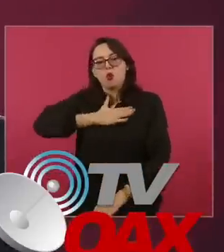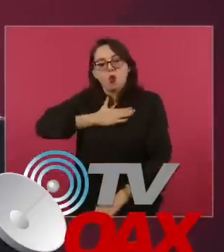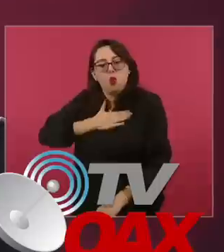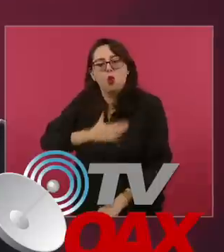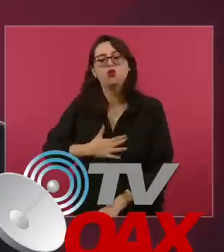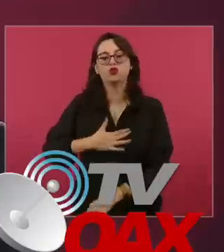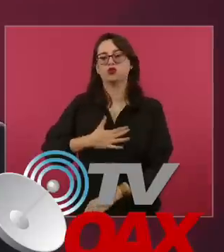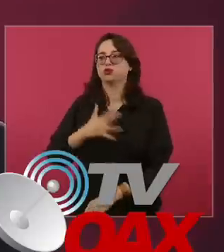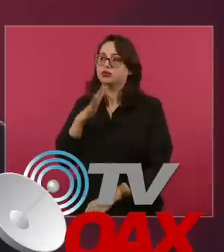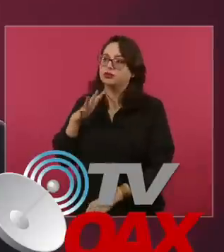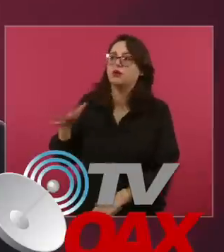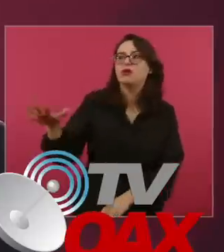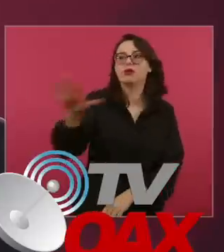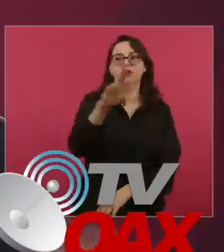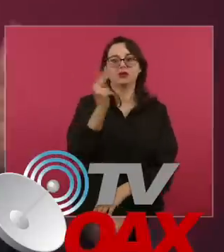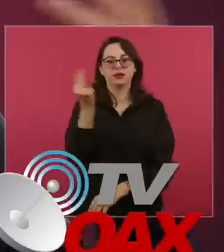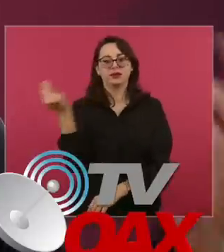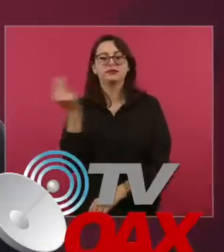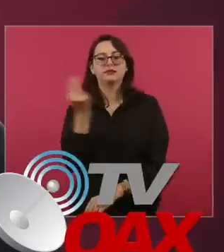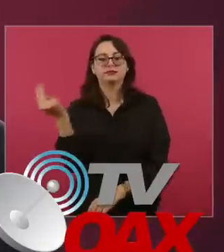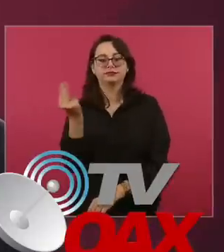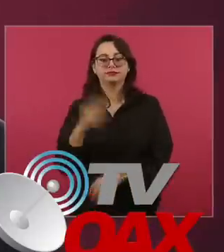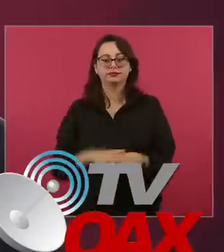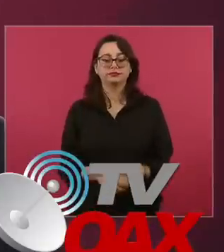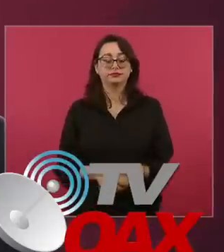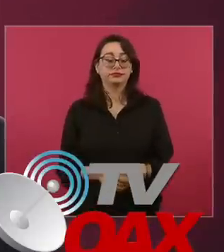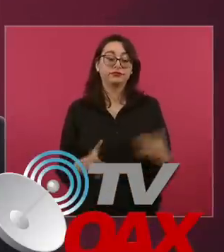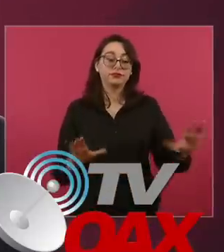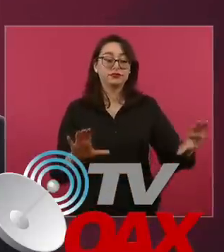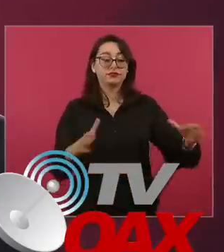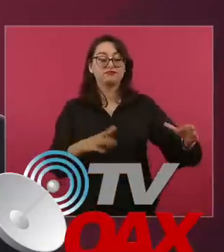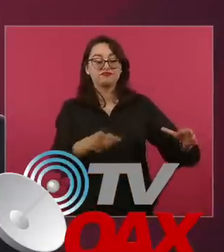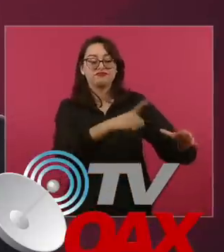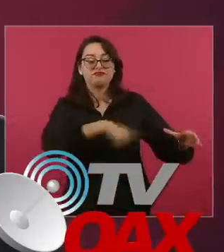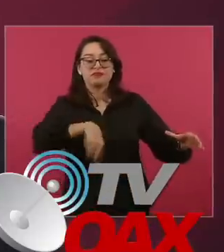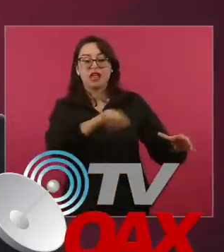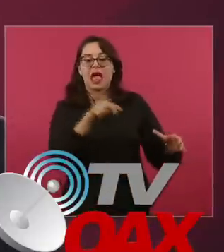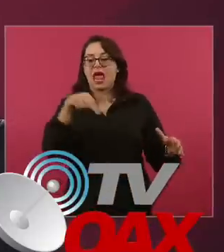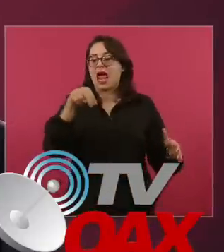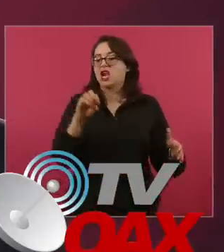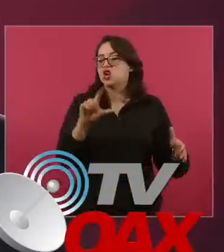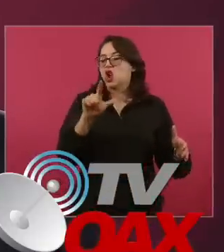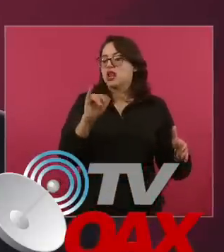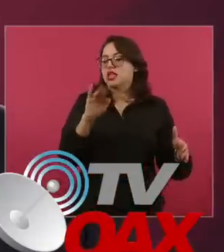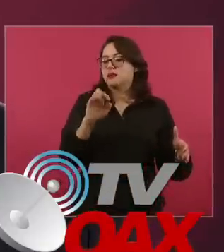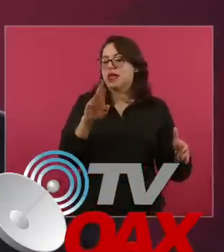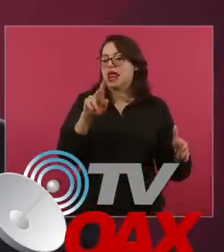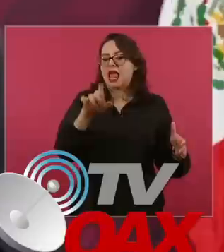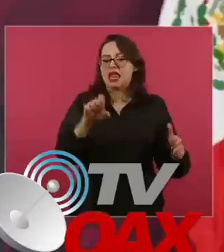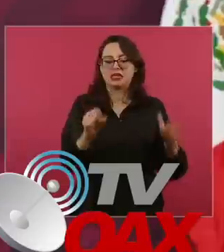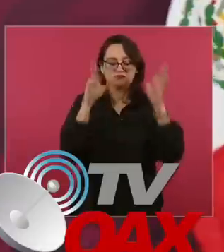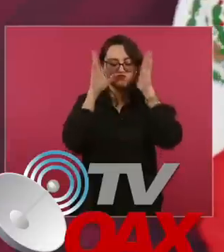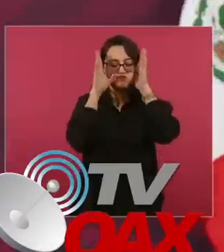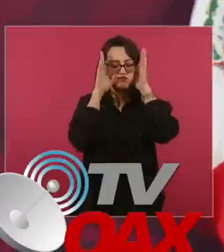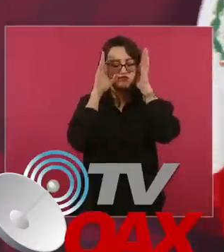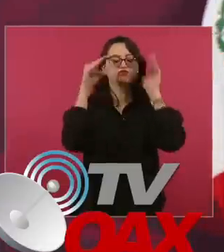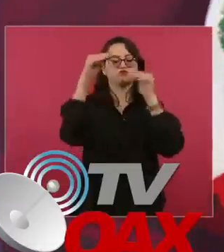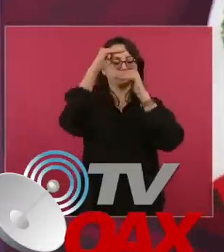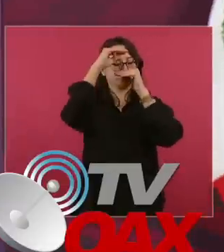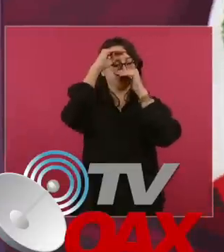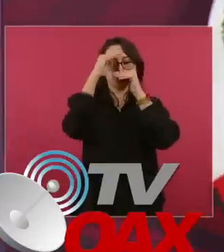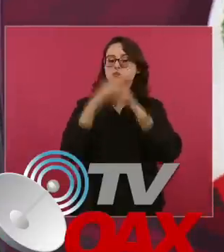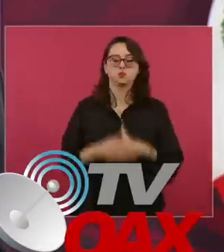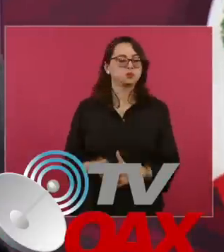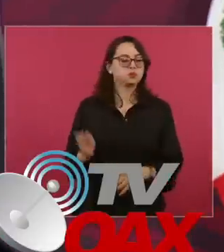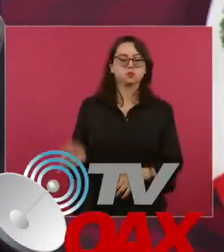internalizan. Les cuesta mucho trabajo aceptarlo. Para ellos lo que tiene que